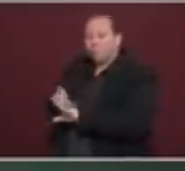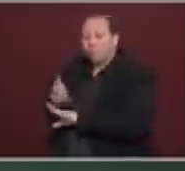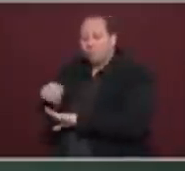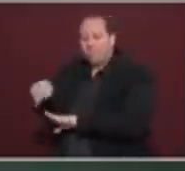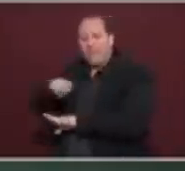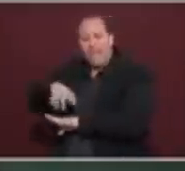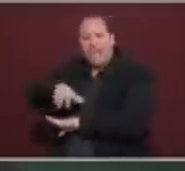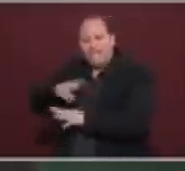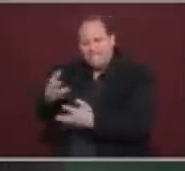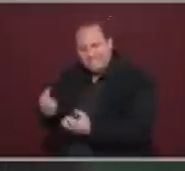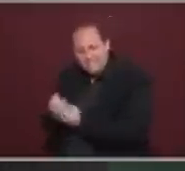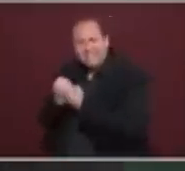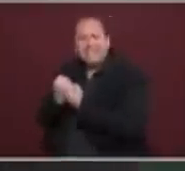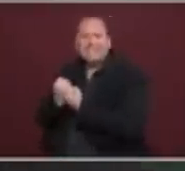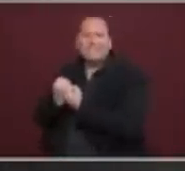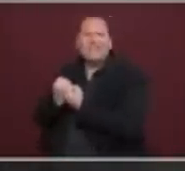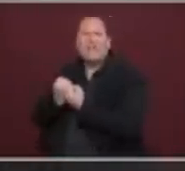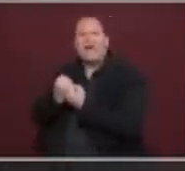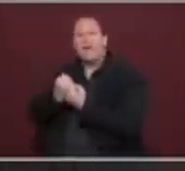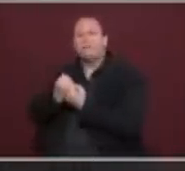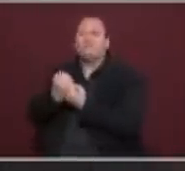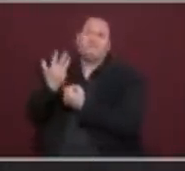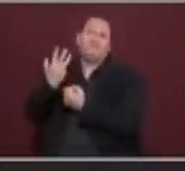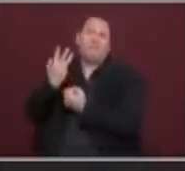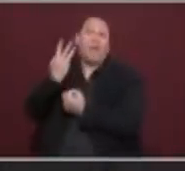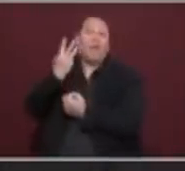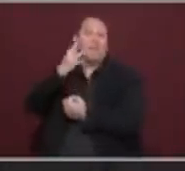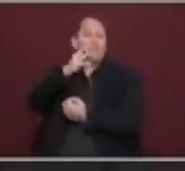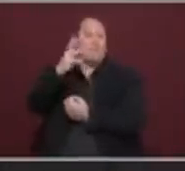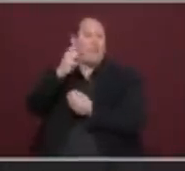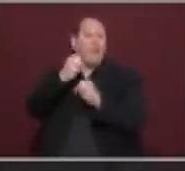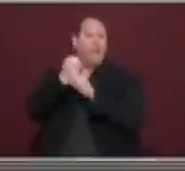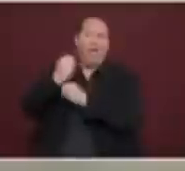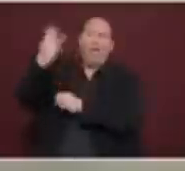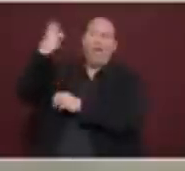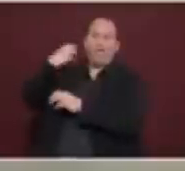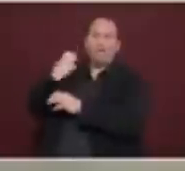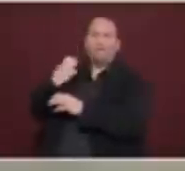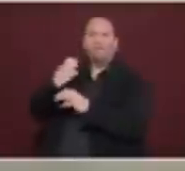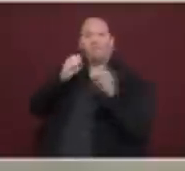durante los tres siglos de dominación colonial